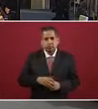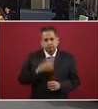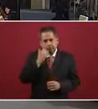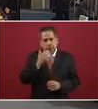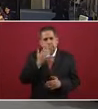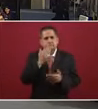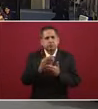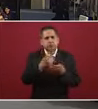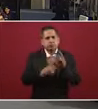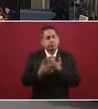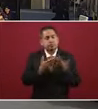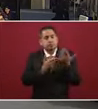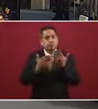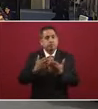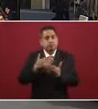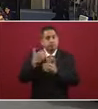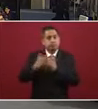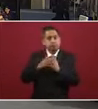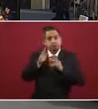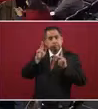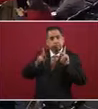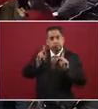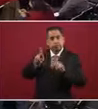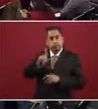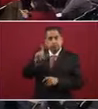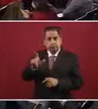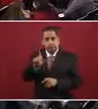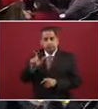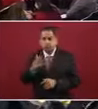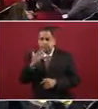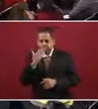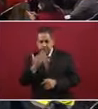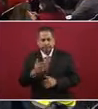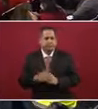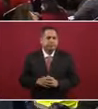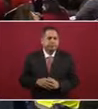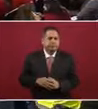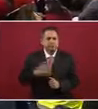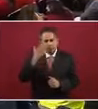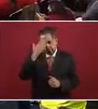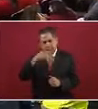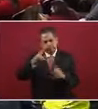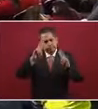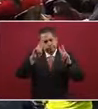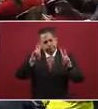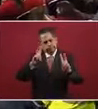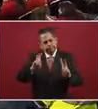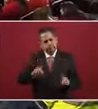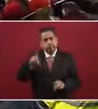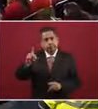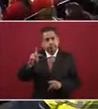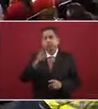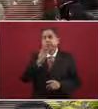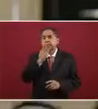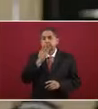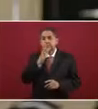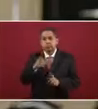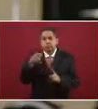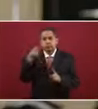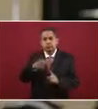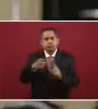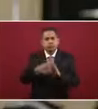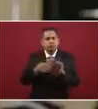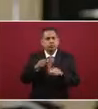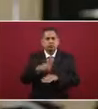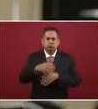muy bienvenido a nuestro estado, ahora que nos va a visitar el lunes, y plantearle, usted sabe, hay muchos temas en Sonora, y uno en particular se relaciona con